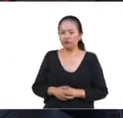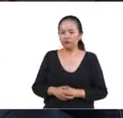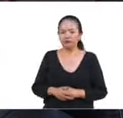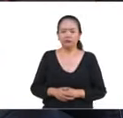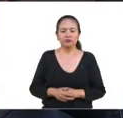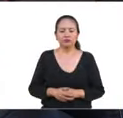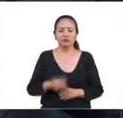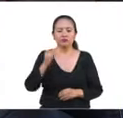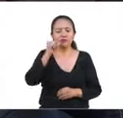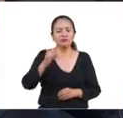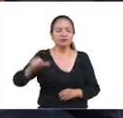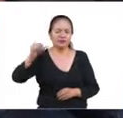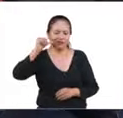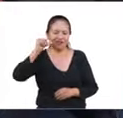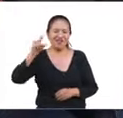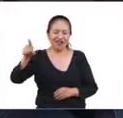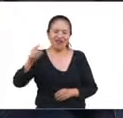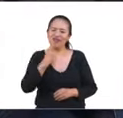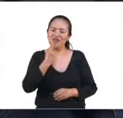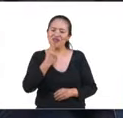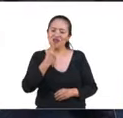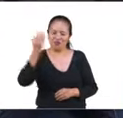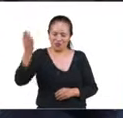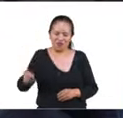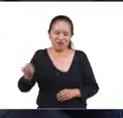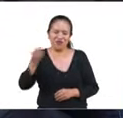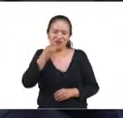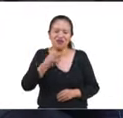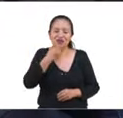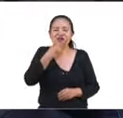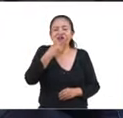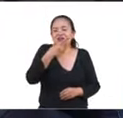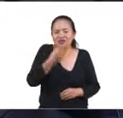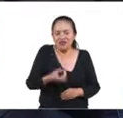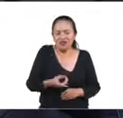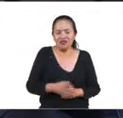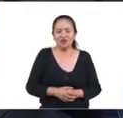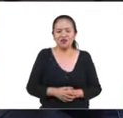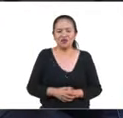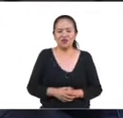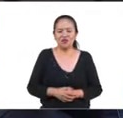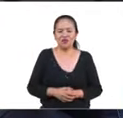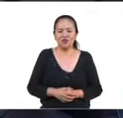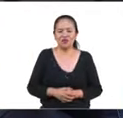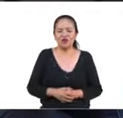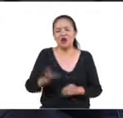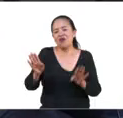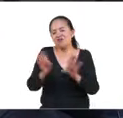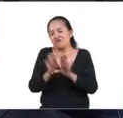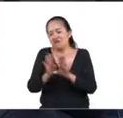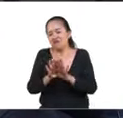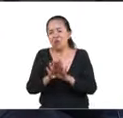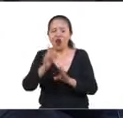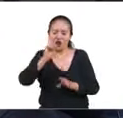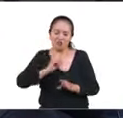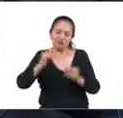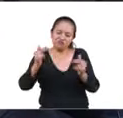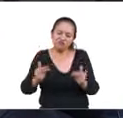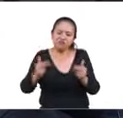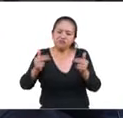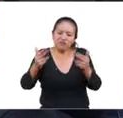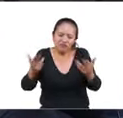ayer en Palacio Nacional el presidente Andrés Manuel López Obrador hablaba del legado que le está dejando pues a las mujeres, de